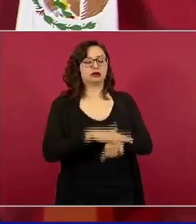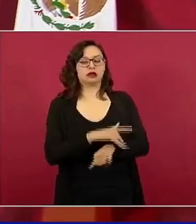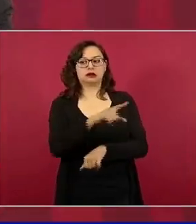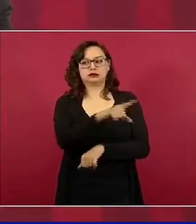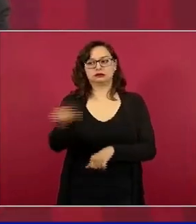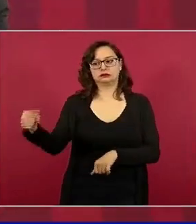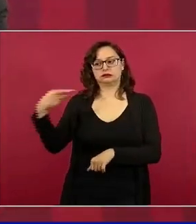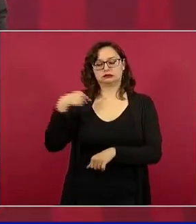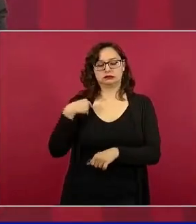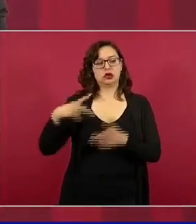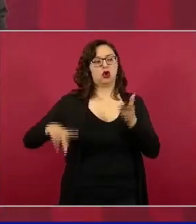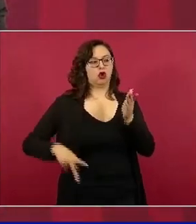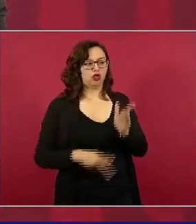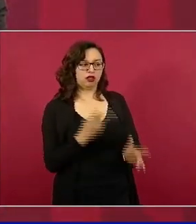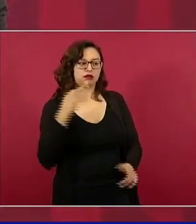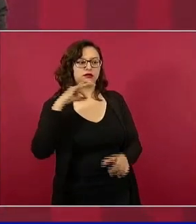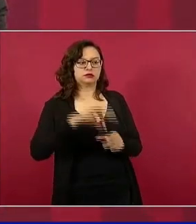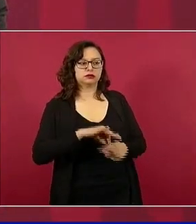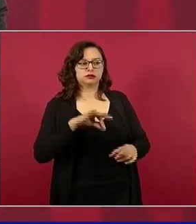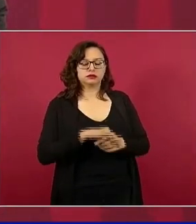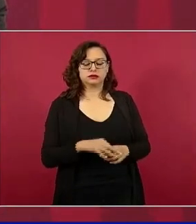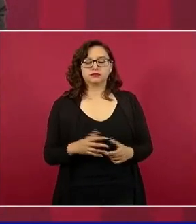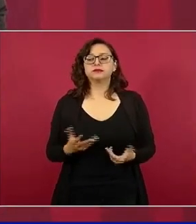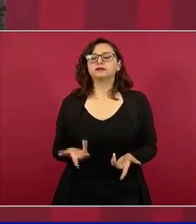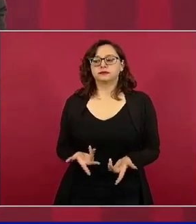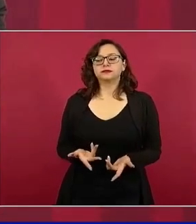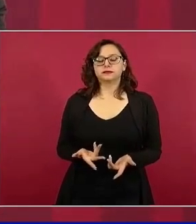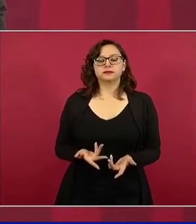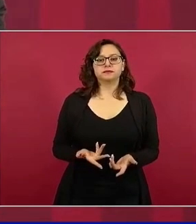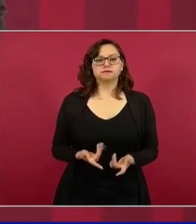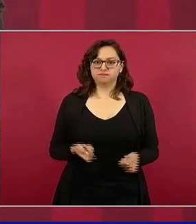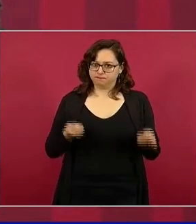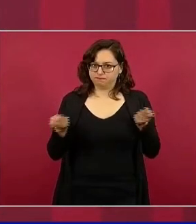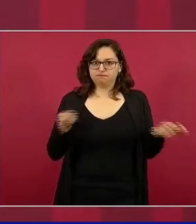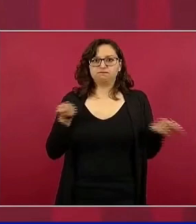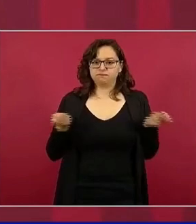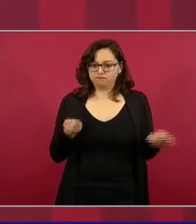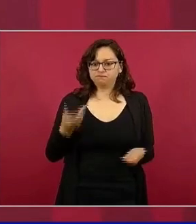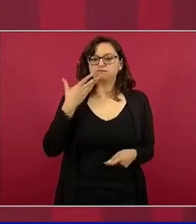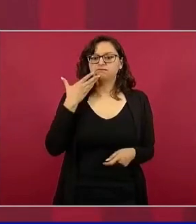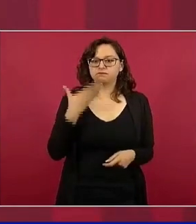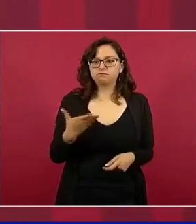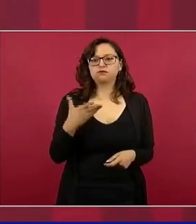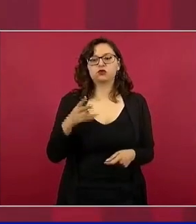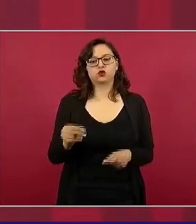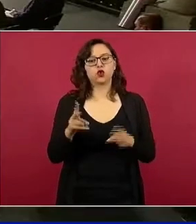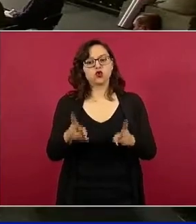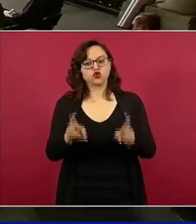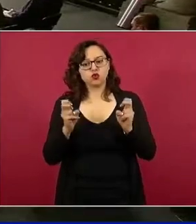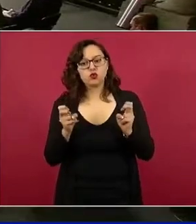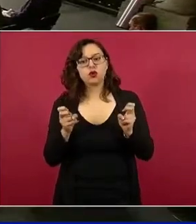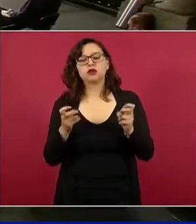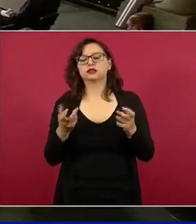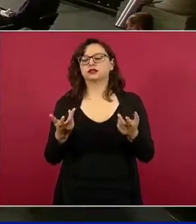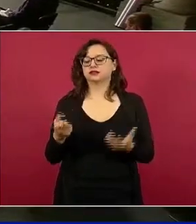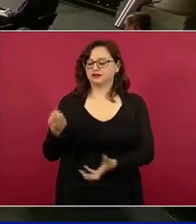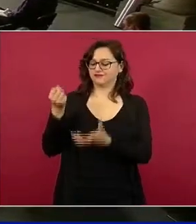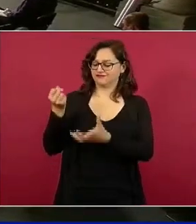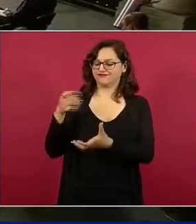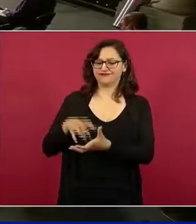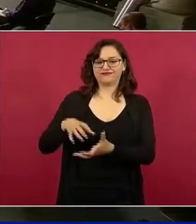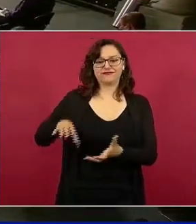robar, a no ver el presupuesto como un botín,